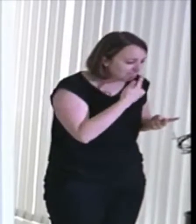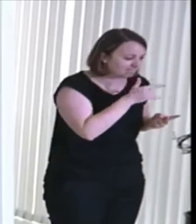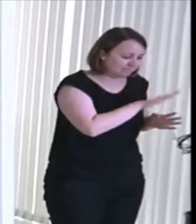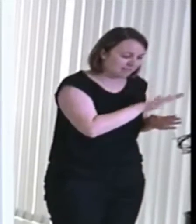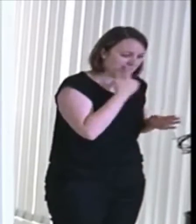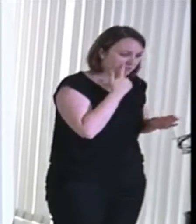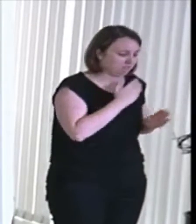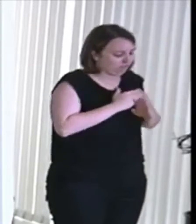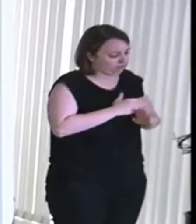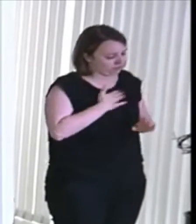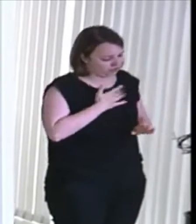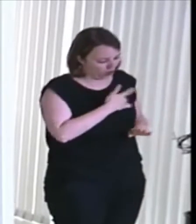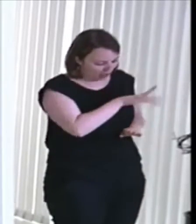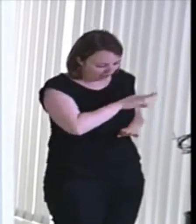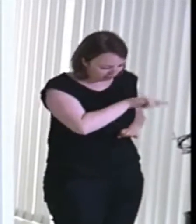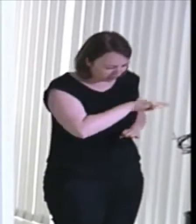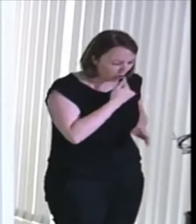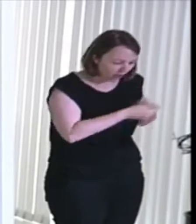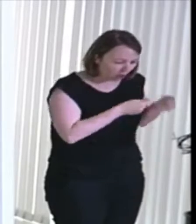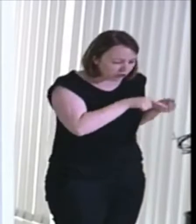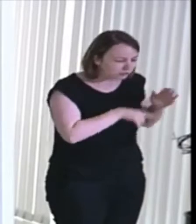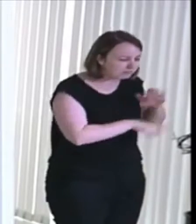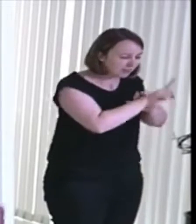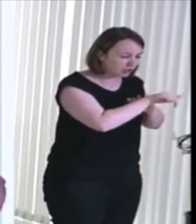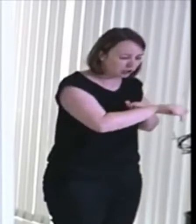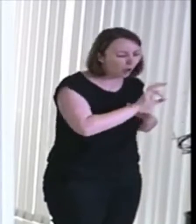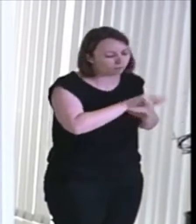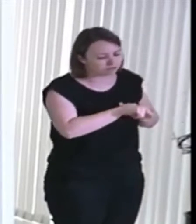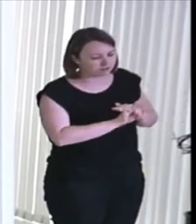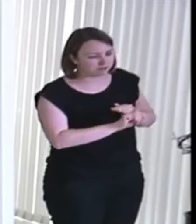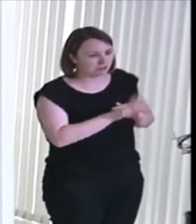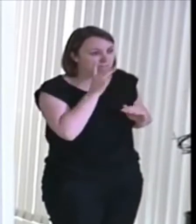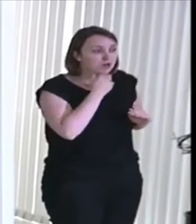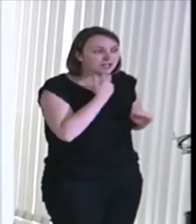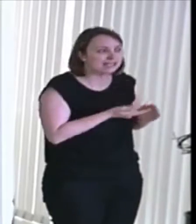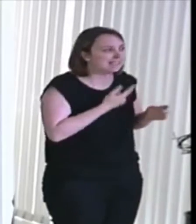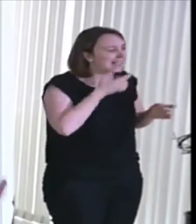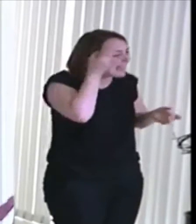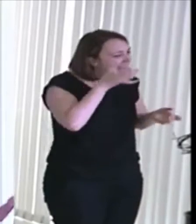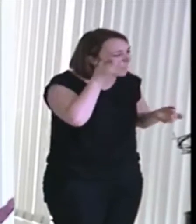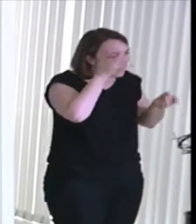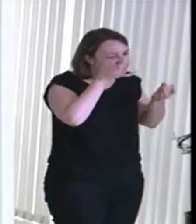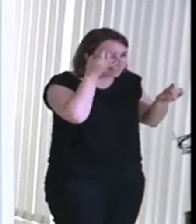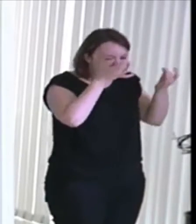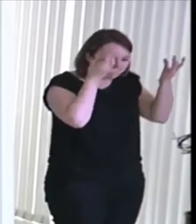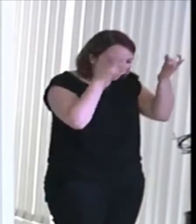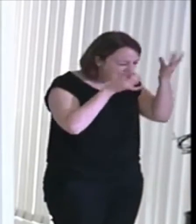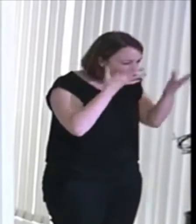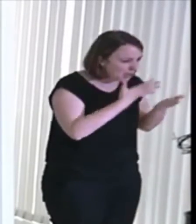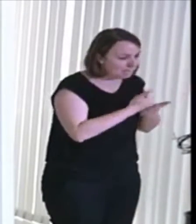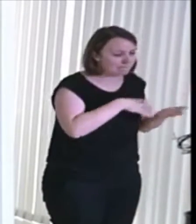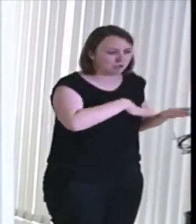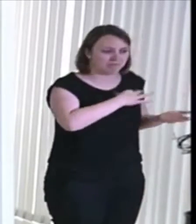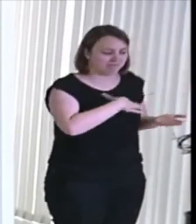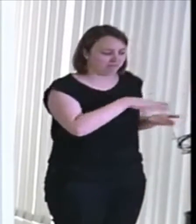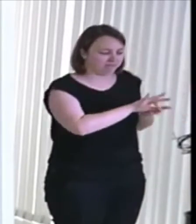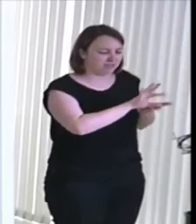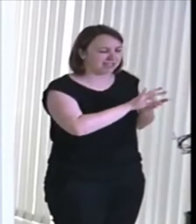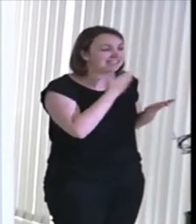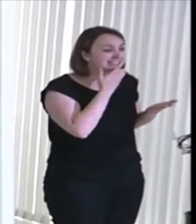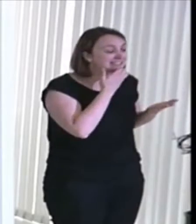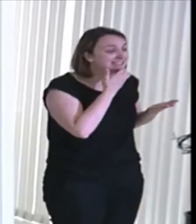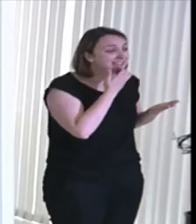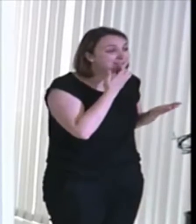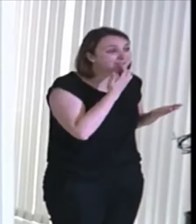que decir basta, elijo esto, voy a hacer esto, voy a desarrollar esto, porque te surgen tantas ideas, tantas posibilidades, y por otro lado te puedes quedar